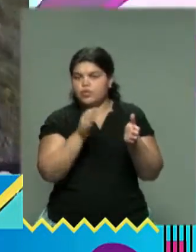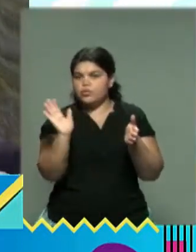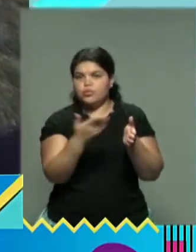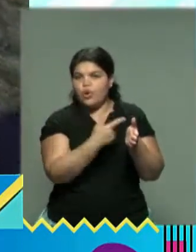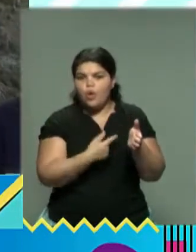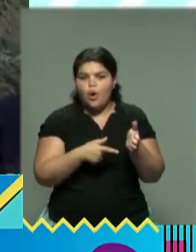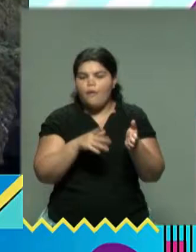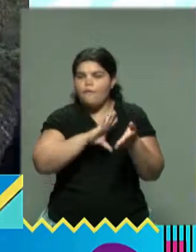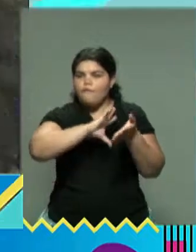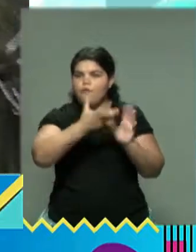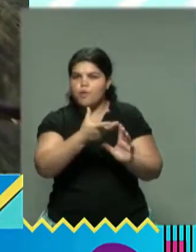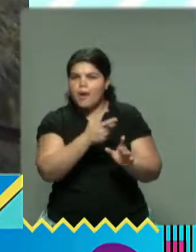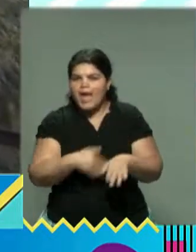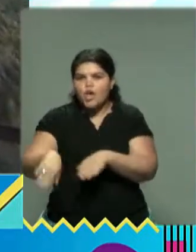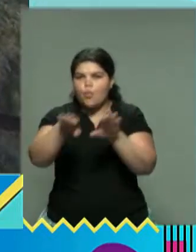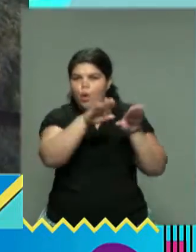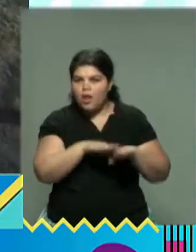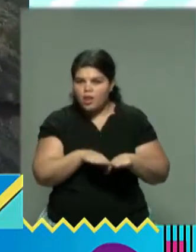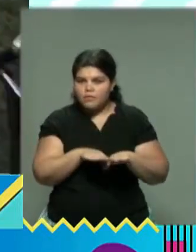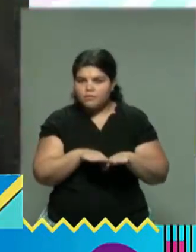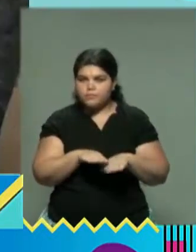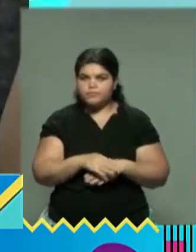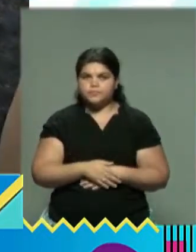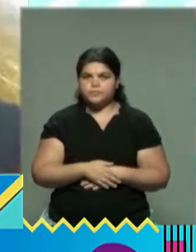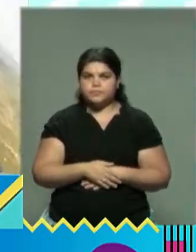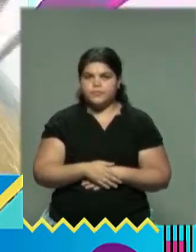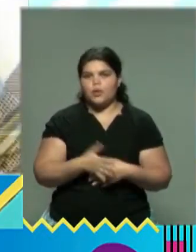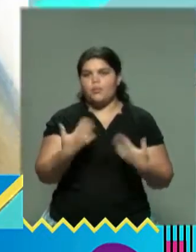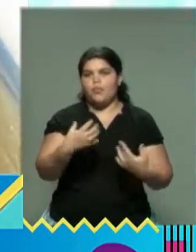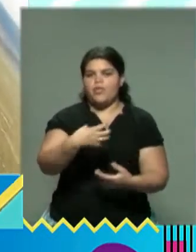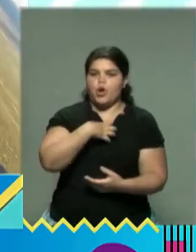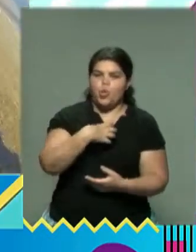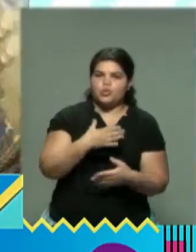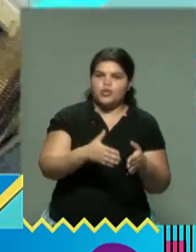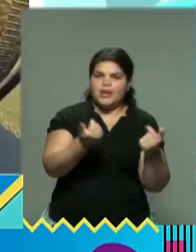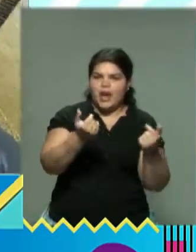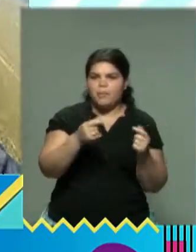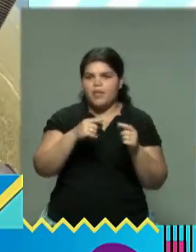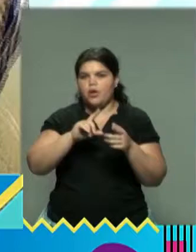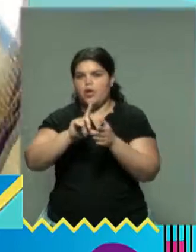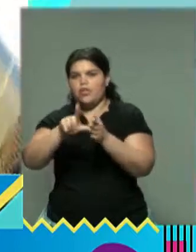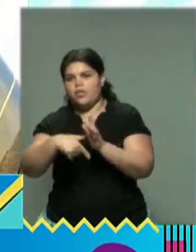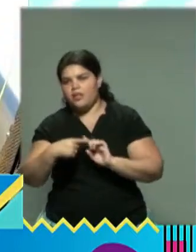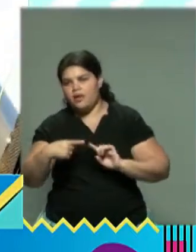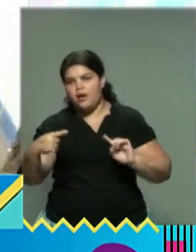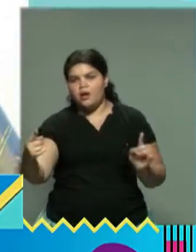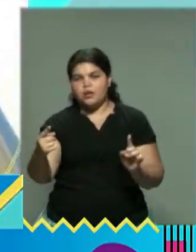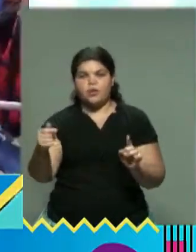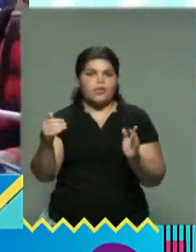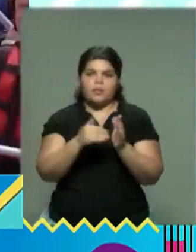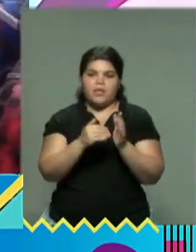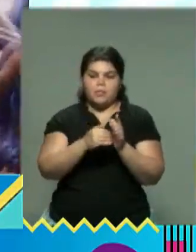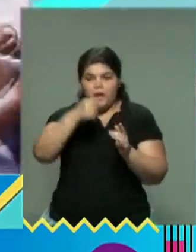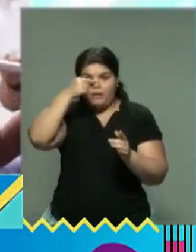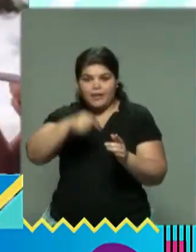mismo formato, o sea que salen todos iguales, ¿sí? Si bien hay distintos tipos de cursos, más acelerados, más lentos, pero el final de la vueltita